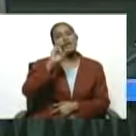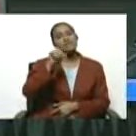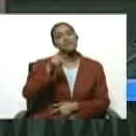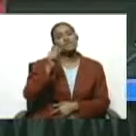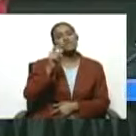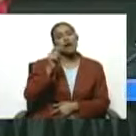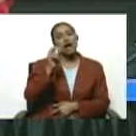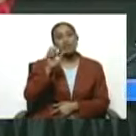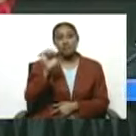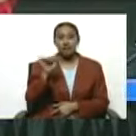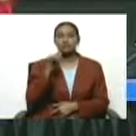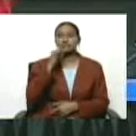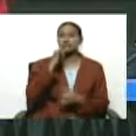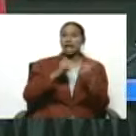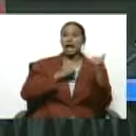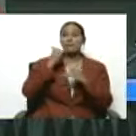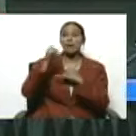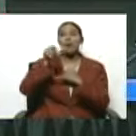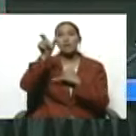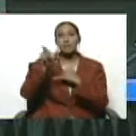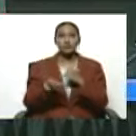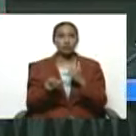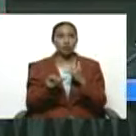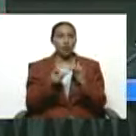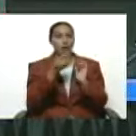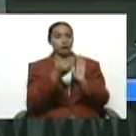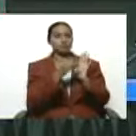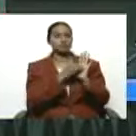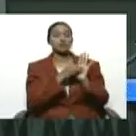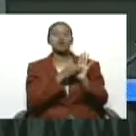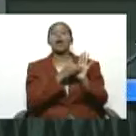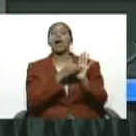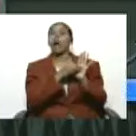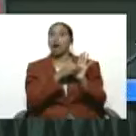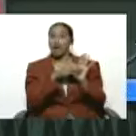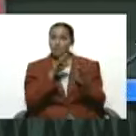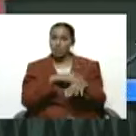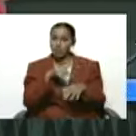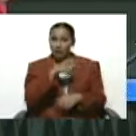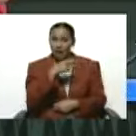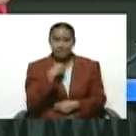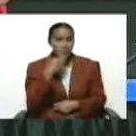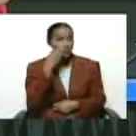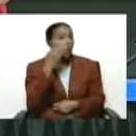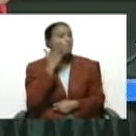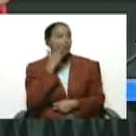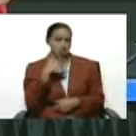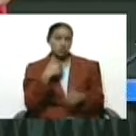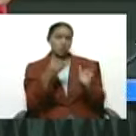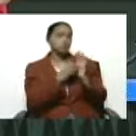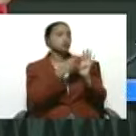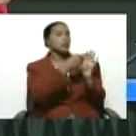en su 1x10. No, que él es mi compadre, está bien, él es tu compadre, pero ¿por qué lo pusiste y no le dijiste nada?